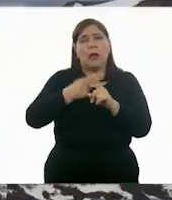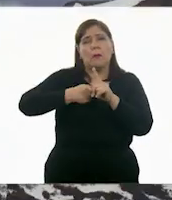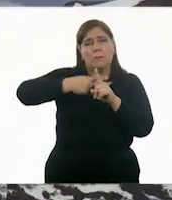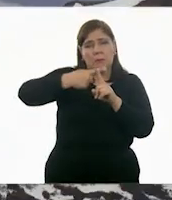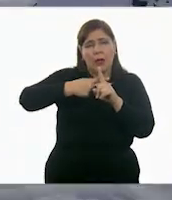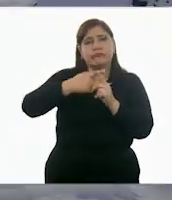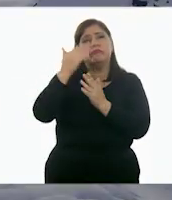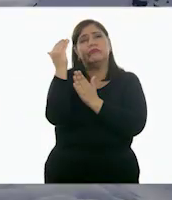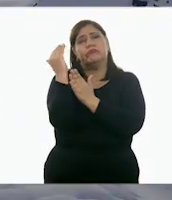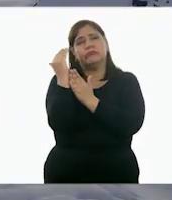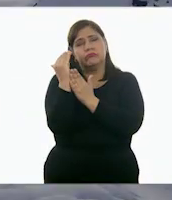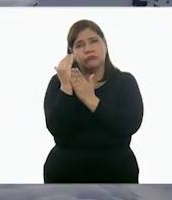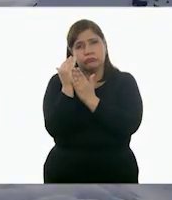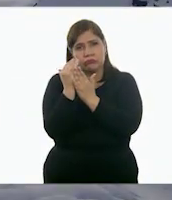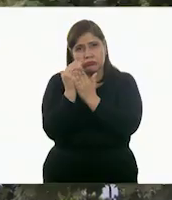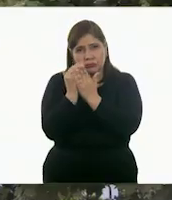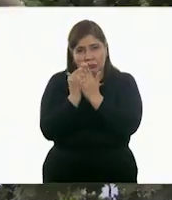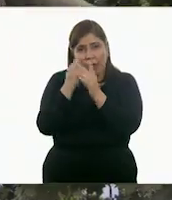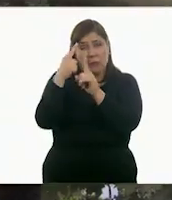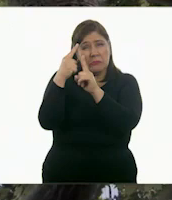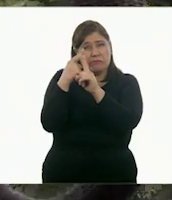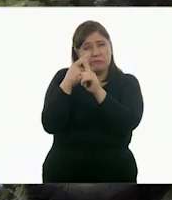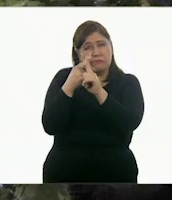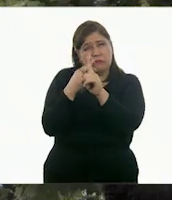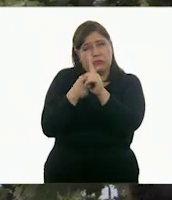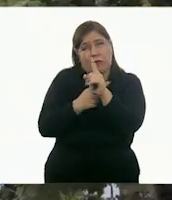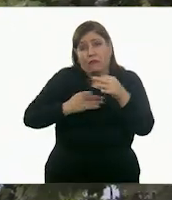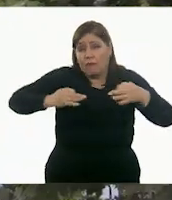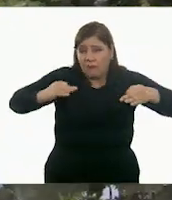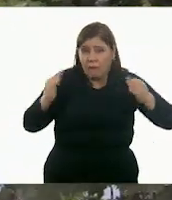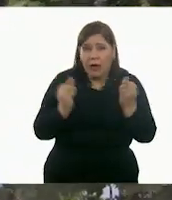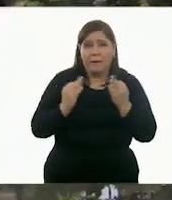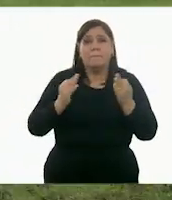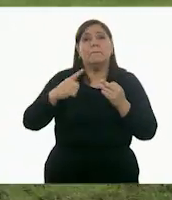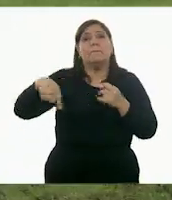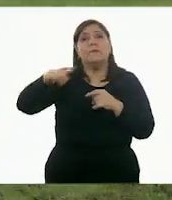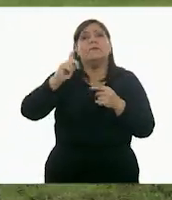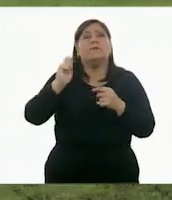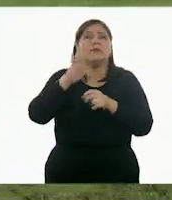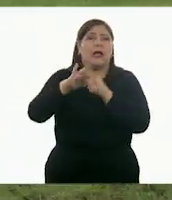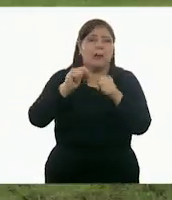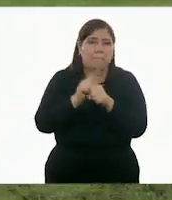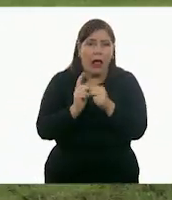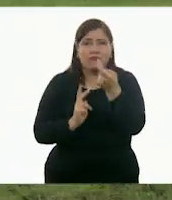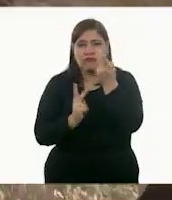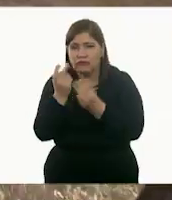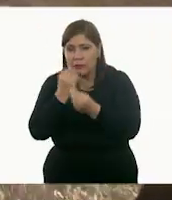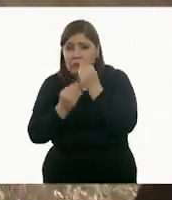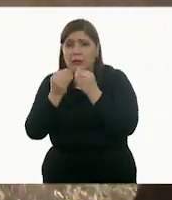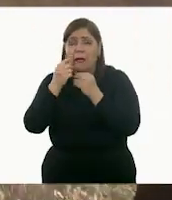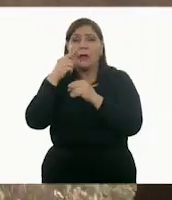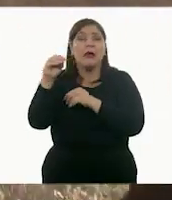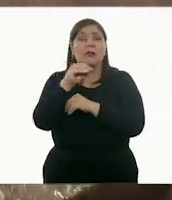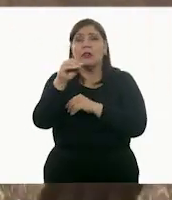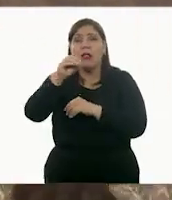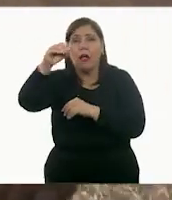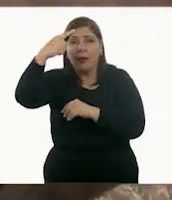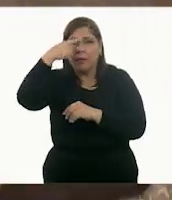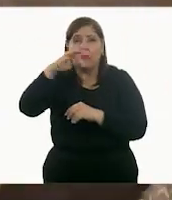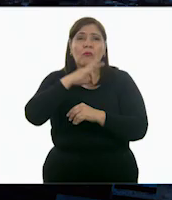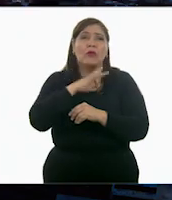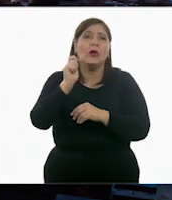bajó significativamente. Grandes herbívoros migraron a los trópicos, seguidos por